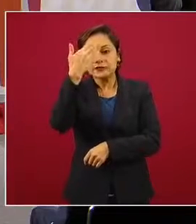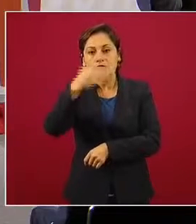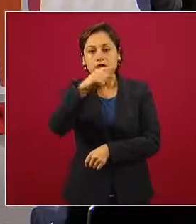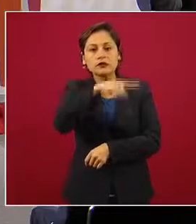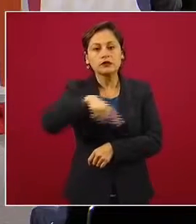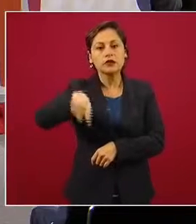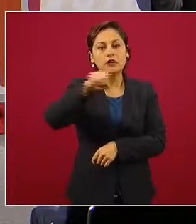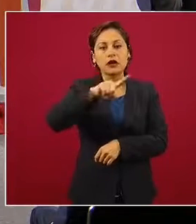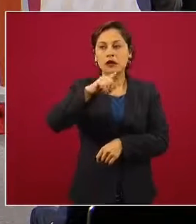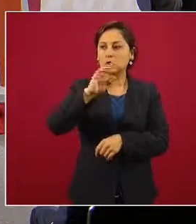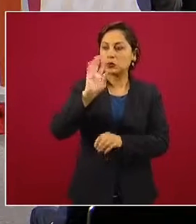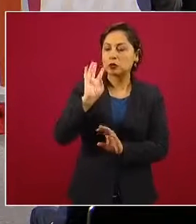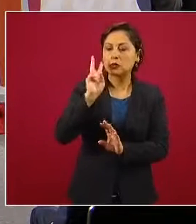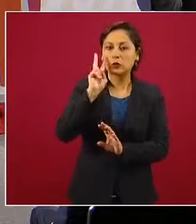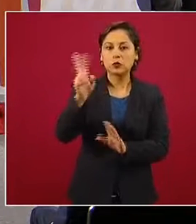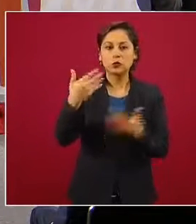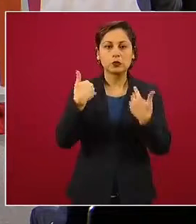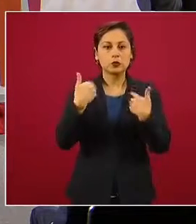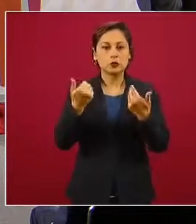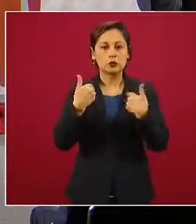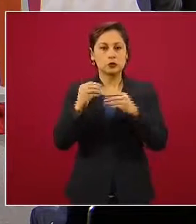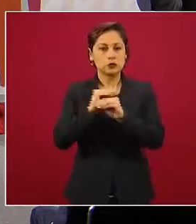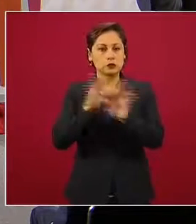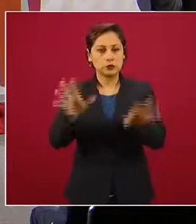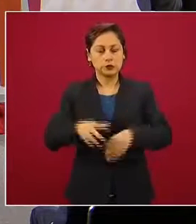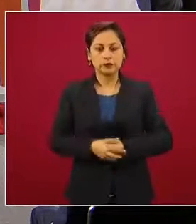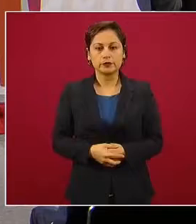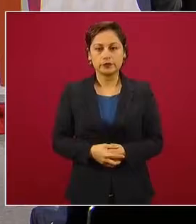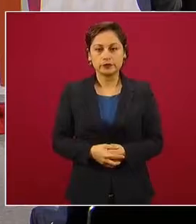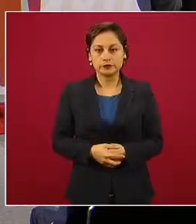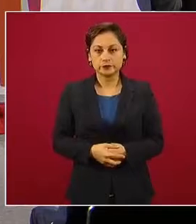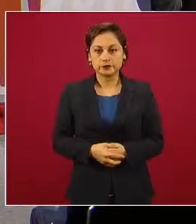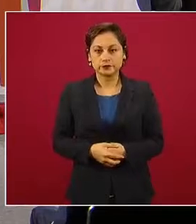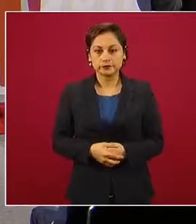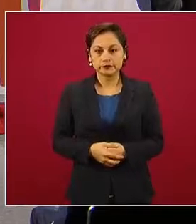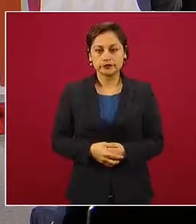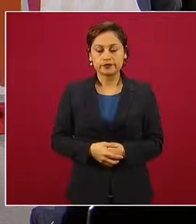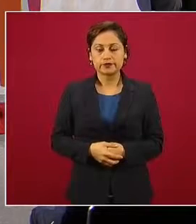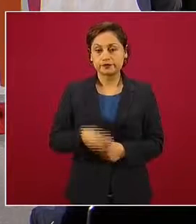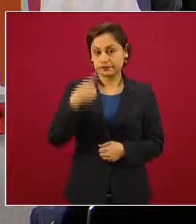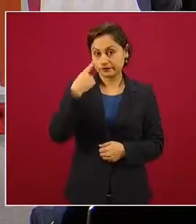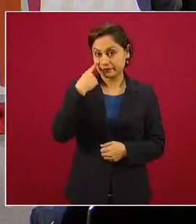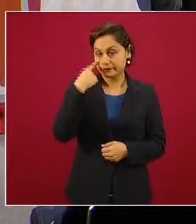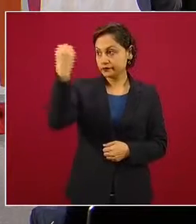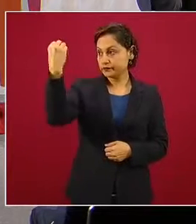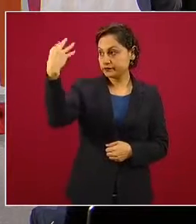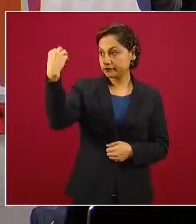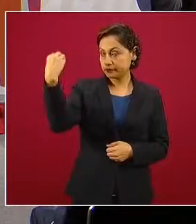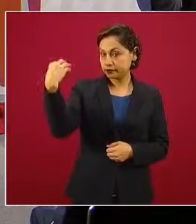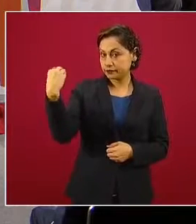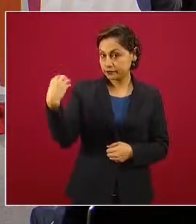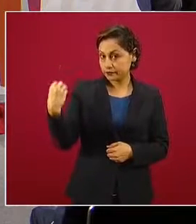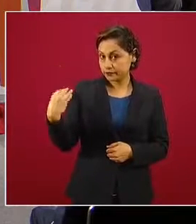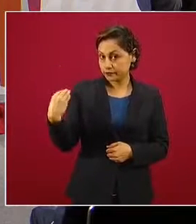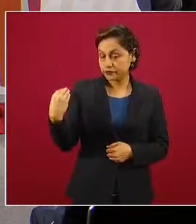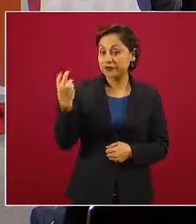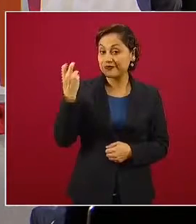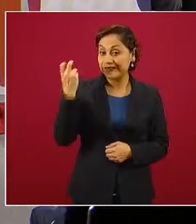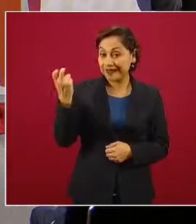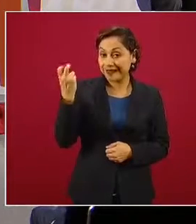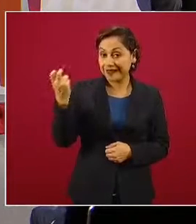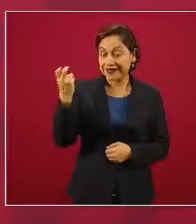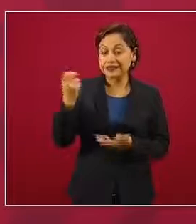conociendo. La siguiente, por favor. El semáforo es un sistema